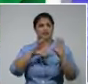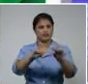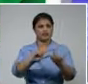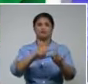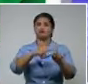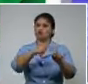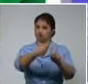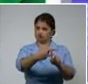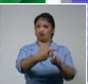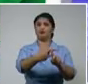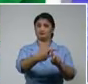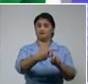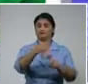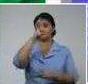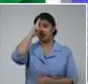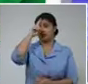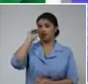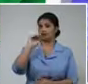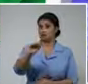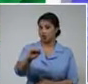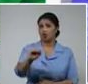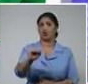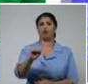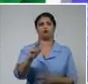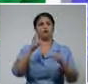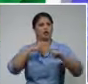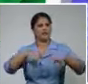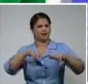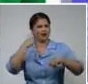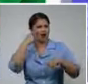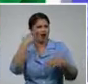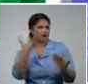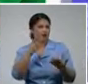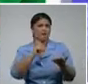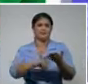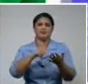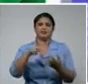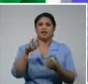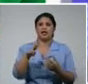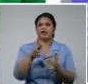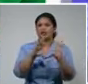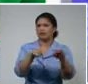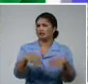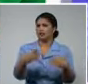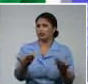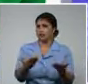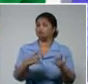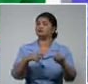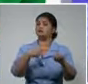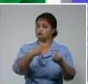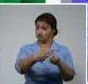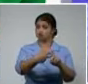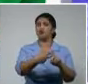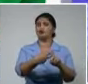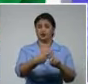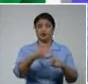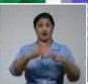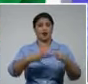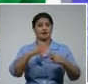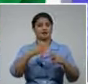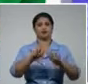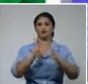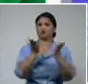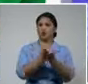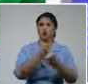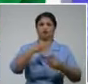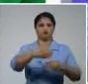ingresó, se diagnosticó con el PCR, se aplicaron todos los protocolos de tratamiento.